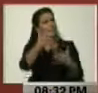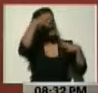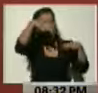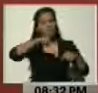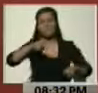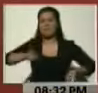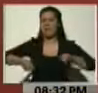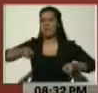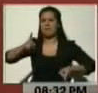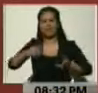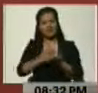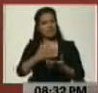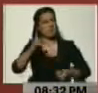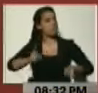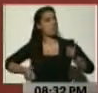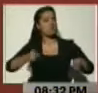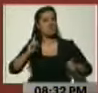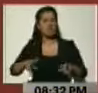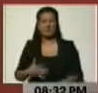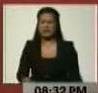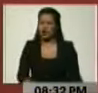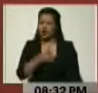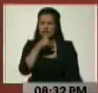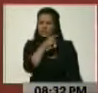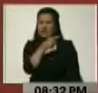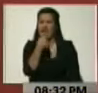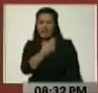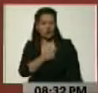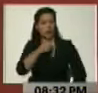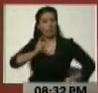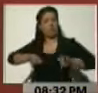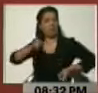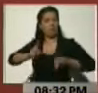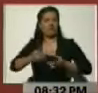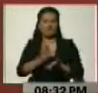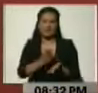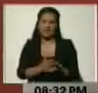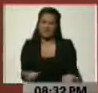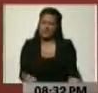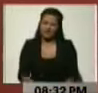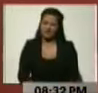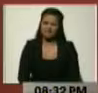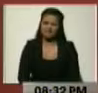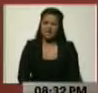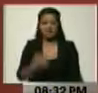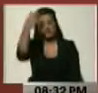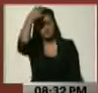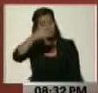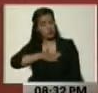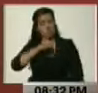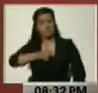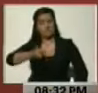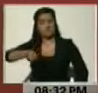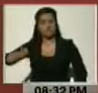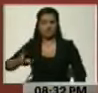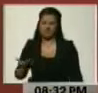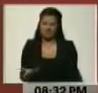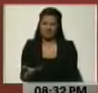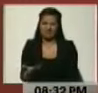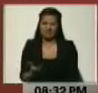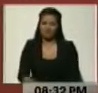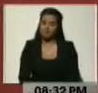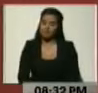Imperialismo. Asqueroso imperialismo. Asqueroso imperialismo. Recordamos la etiqueta